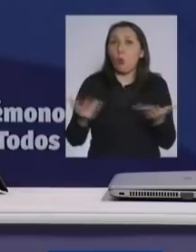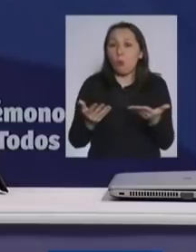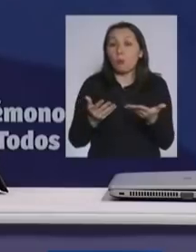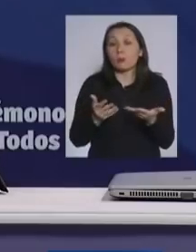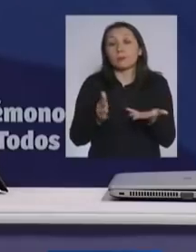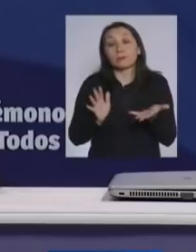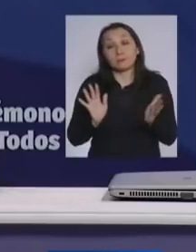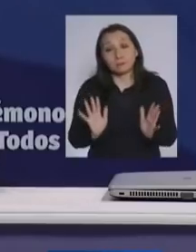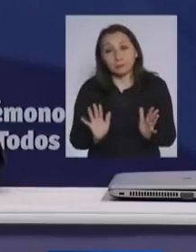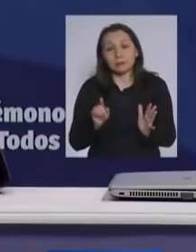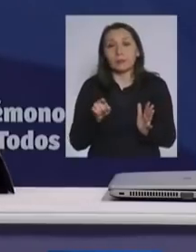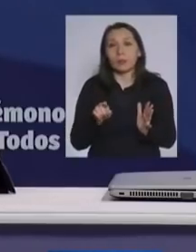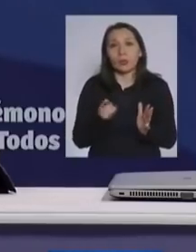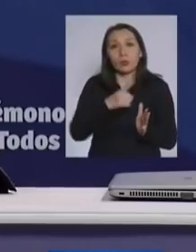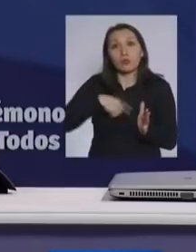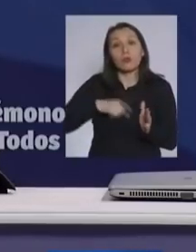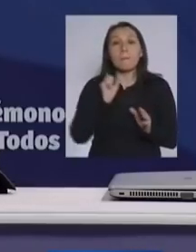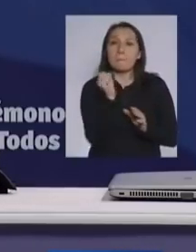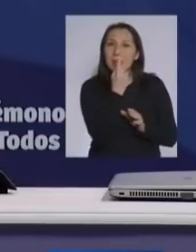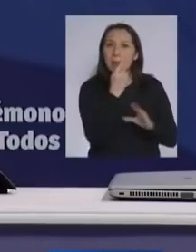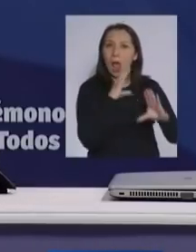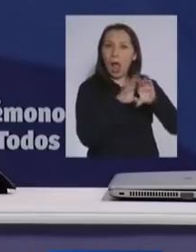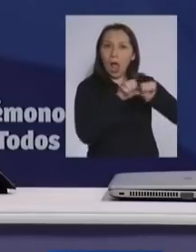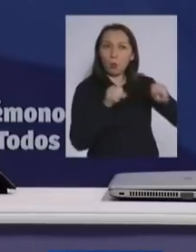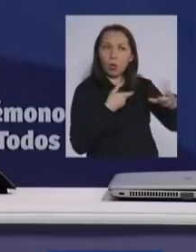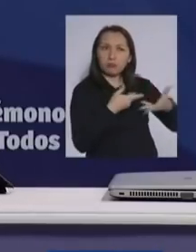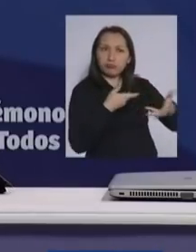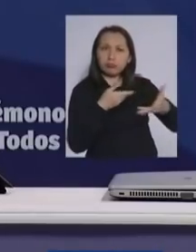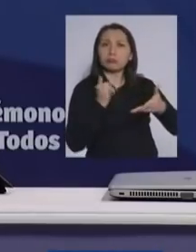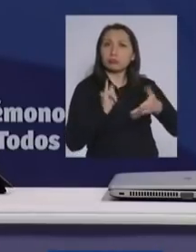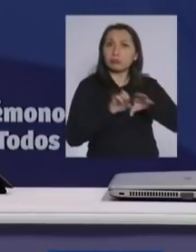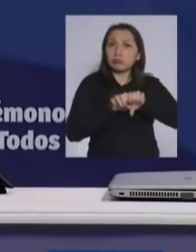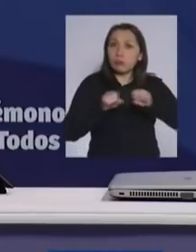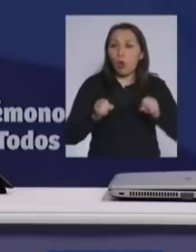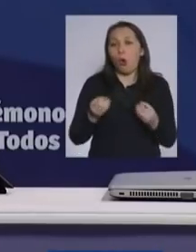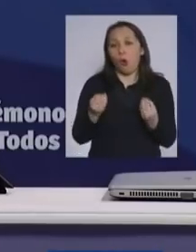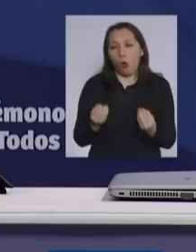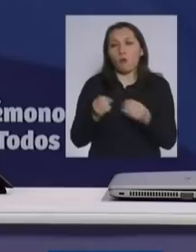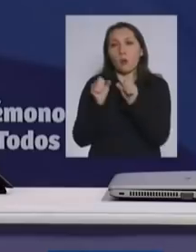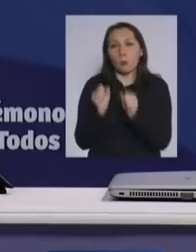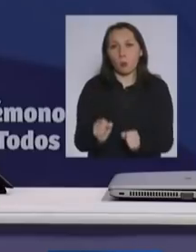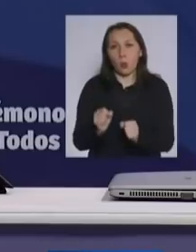quizás poniéndonos de acuerdo con ellos, obviamente que